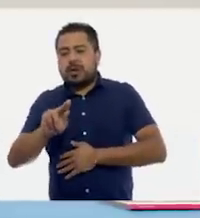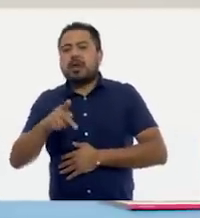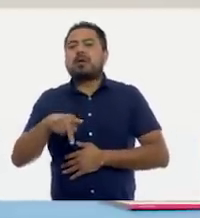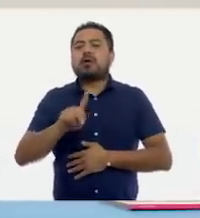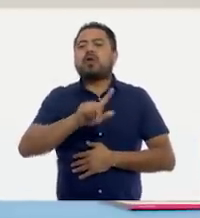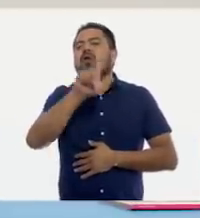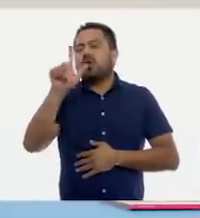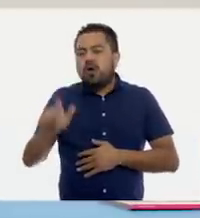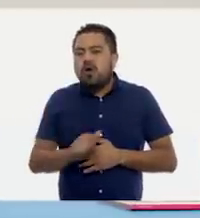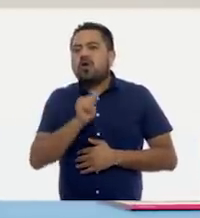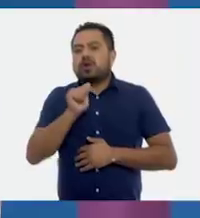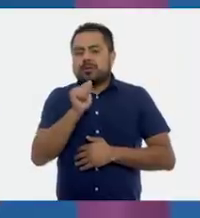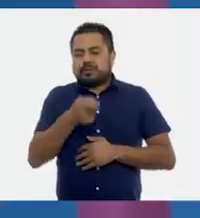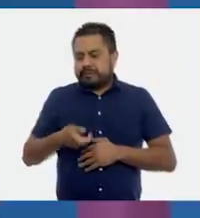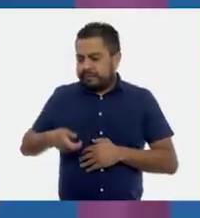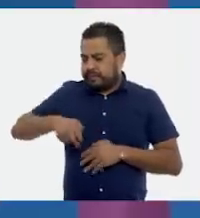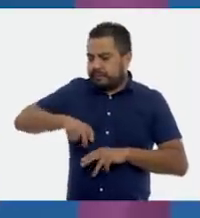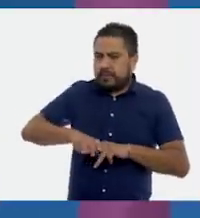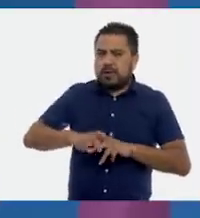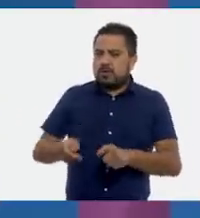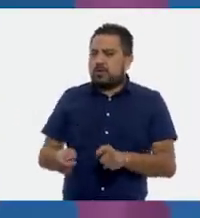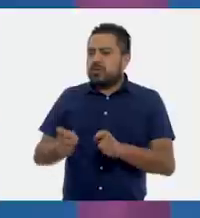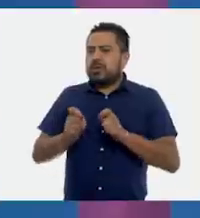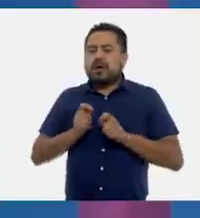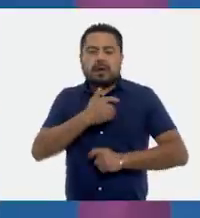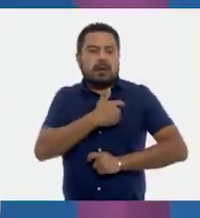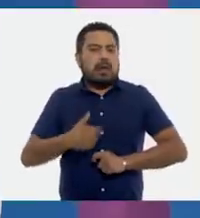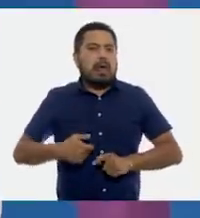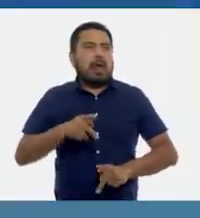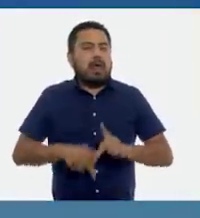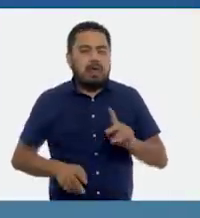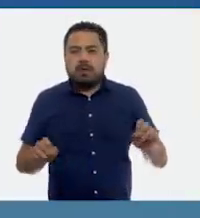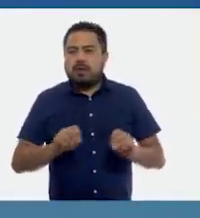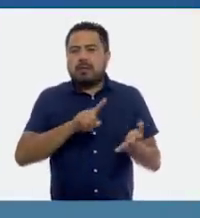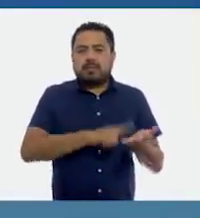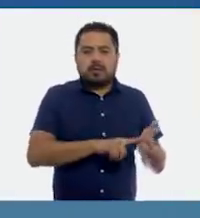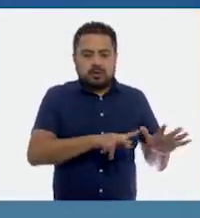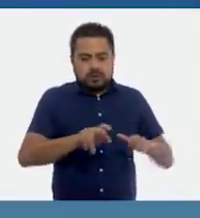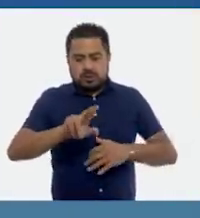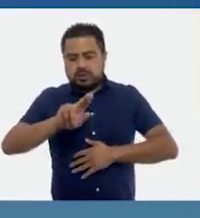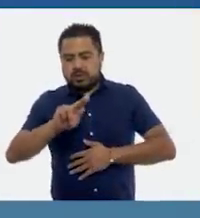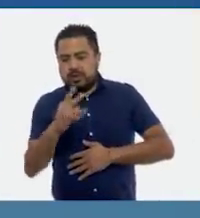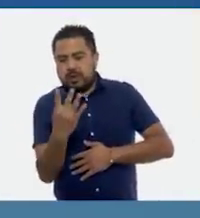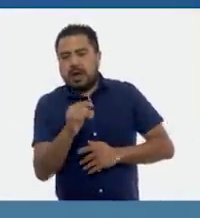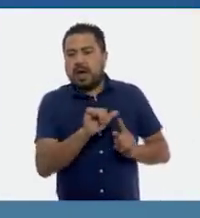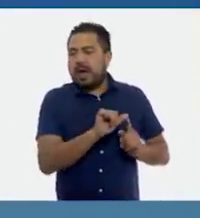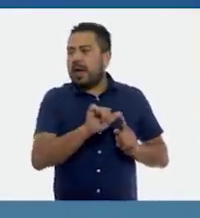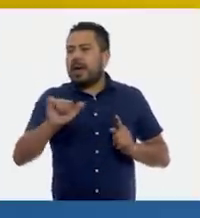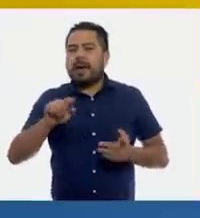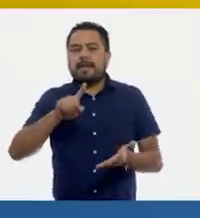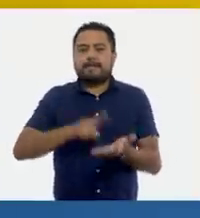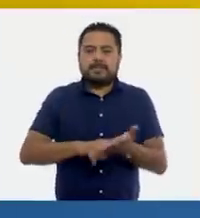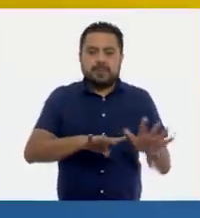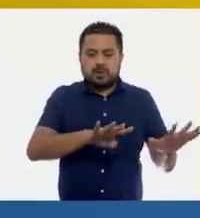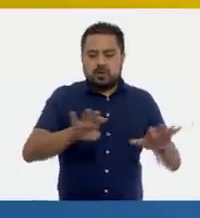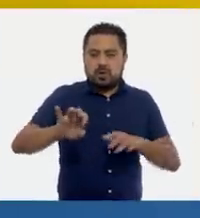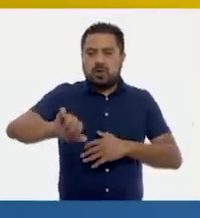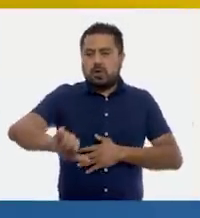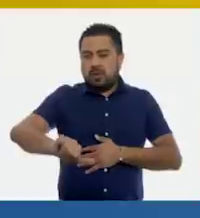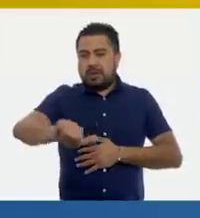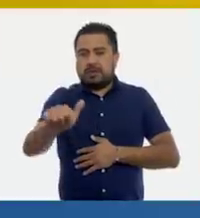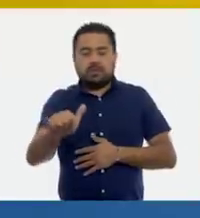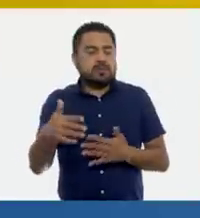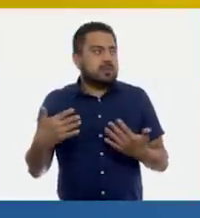luego volvió a ocupar la silla presidencial de manera ininterrumpida entre 1884 y hasta 1911.